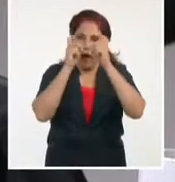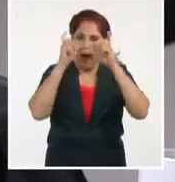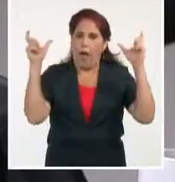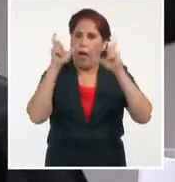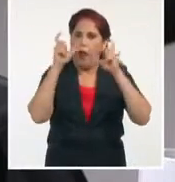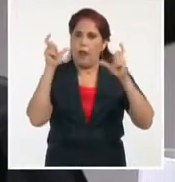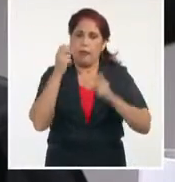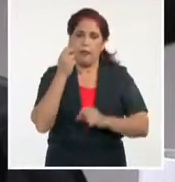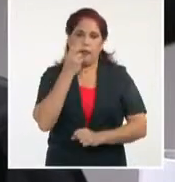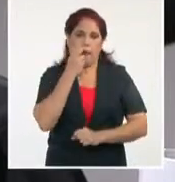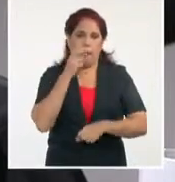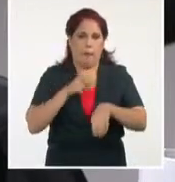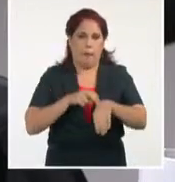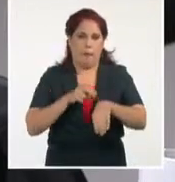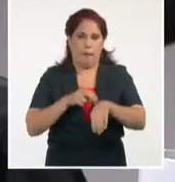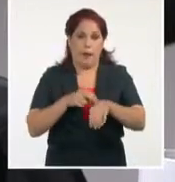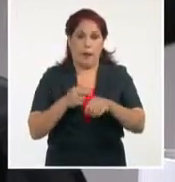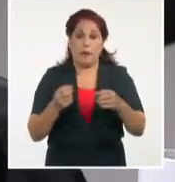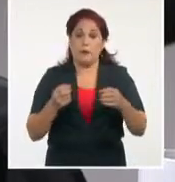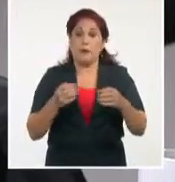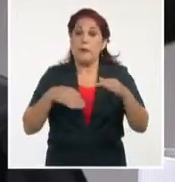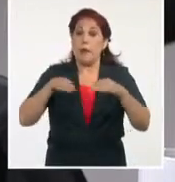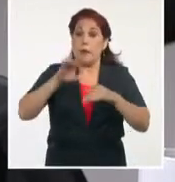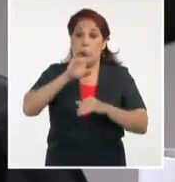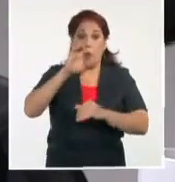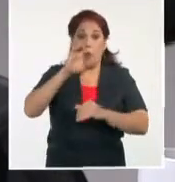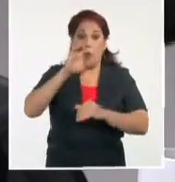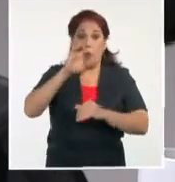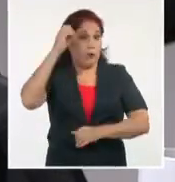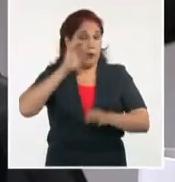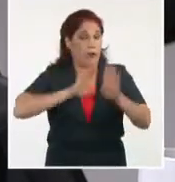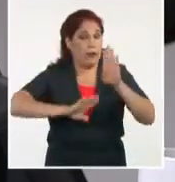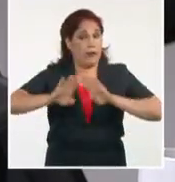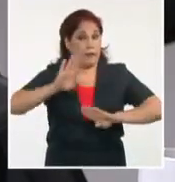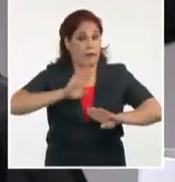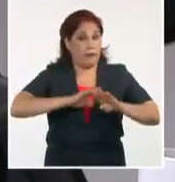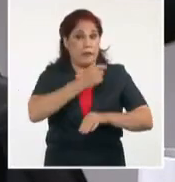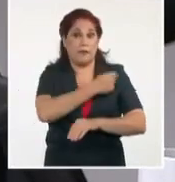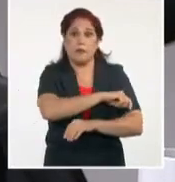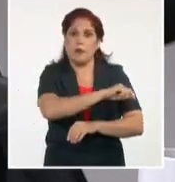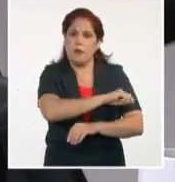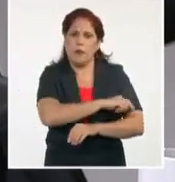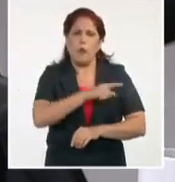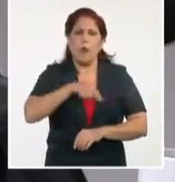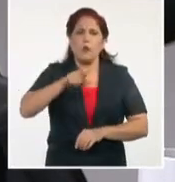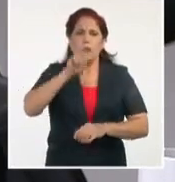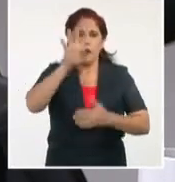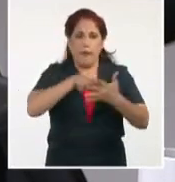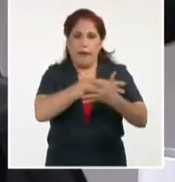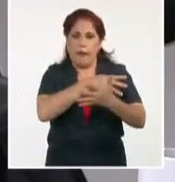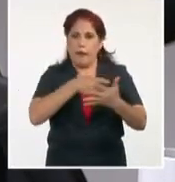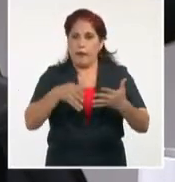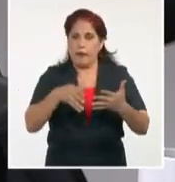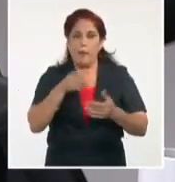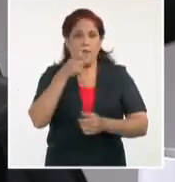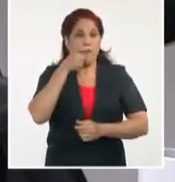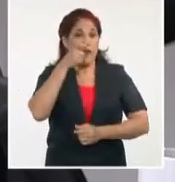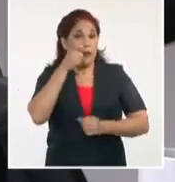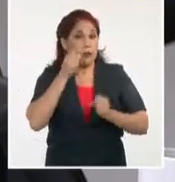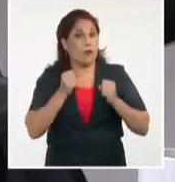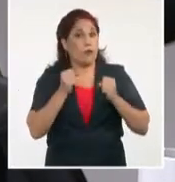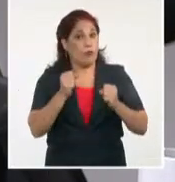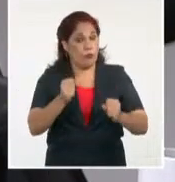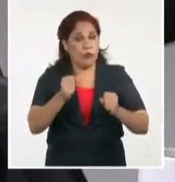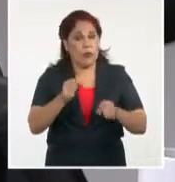temprana con previa conciliación con el Estado Mayor Nacional de la Defensa Civil. Haber observado en el esquema, la zona de vigilancia reforzada se